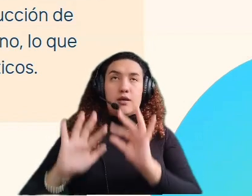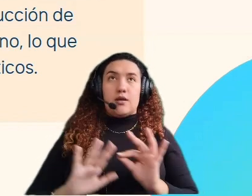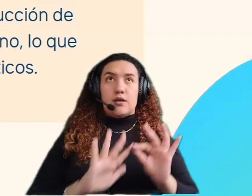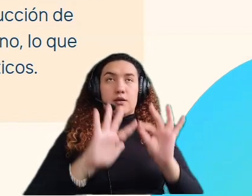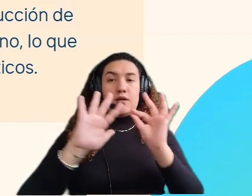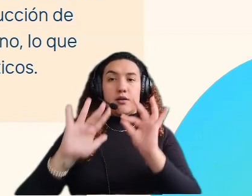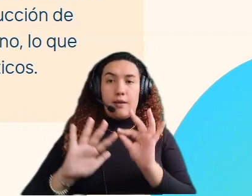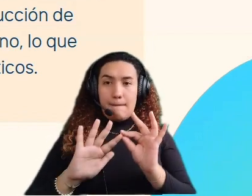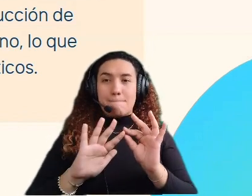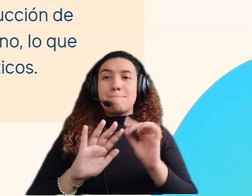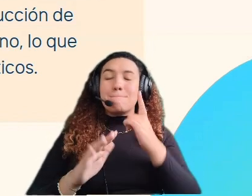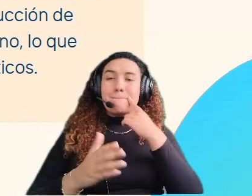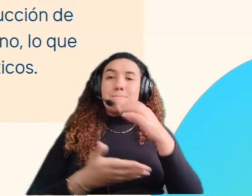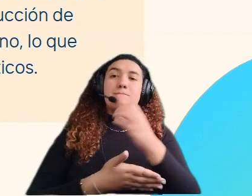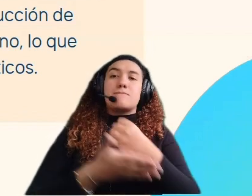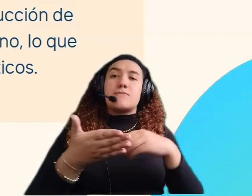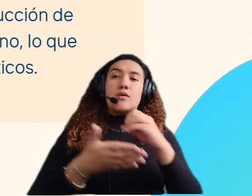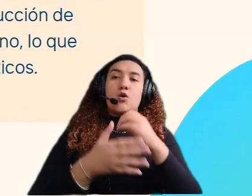el equilibrio